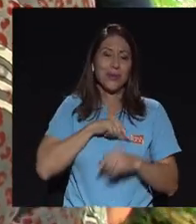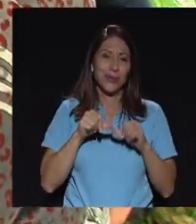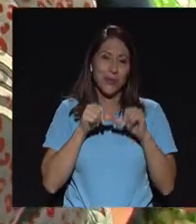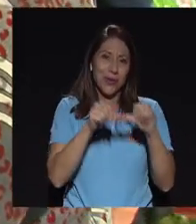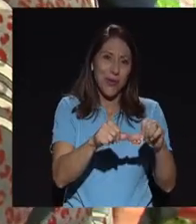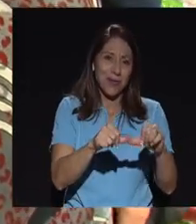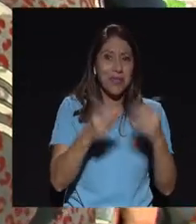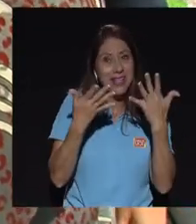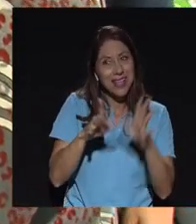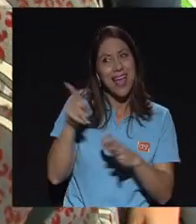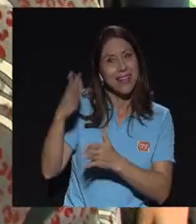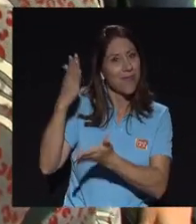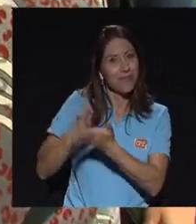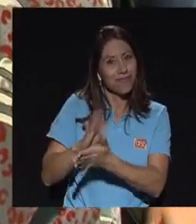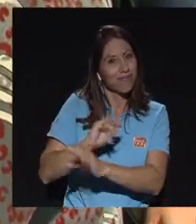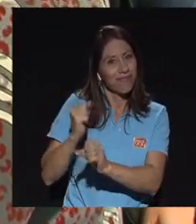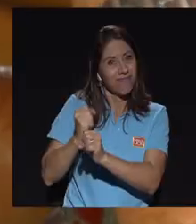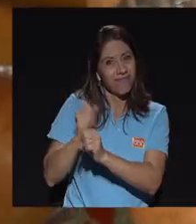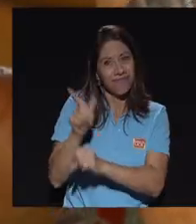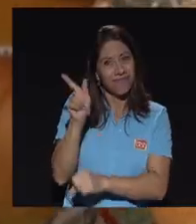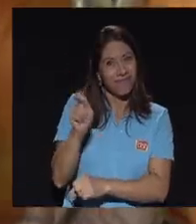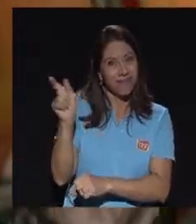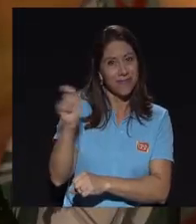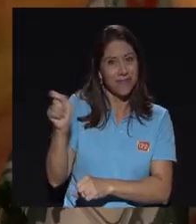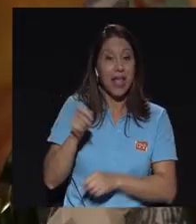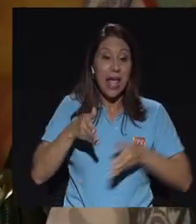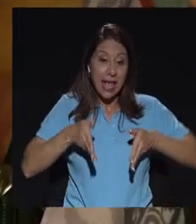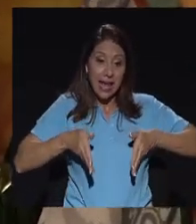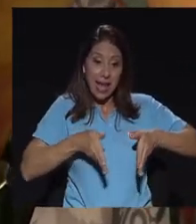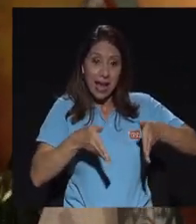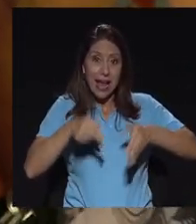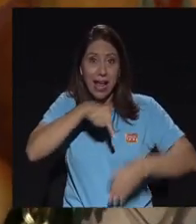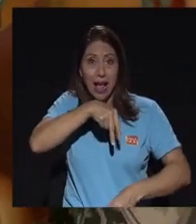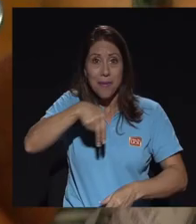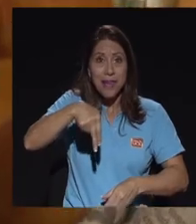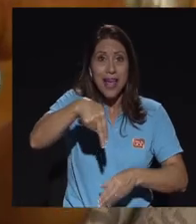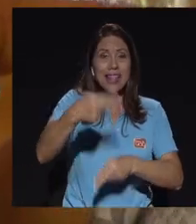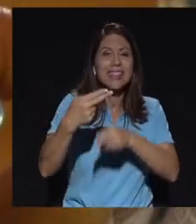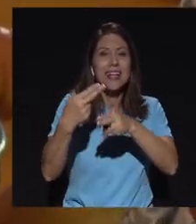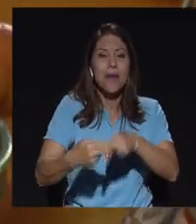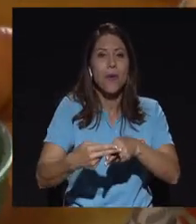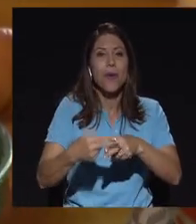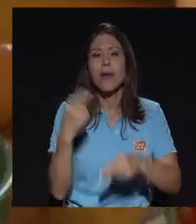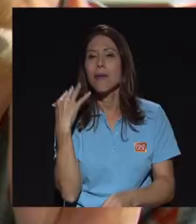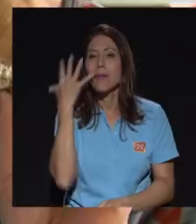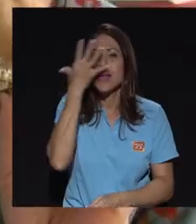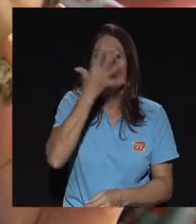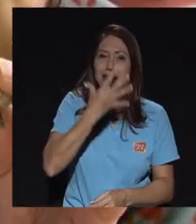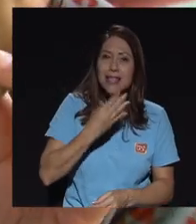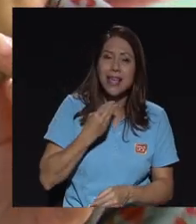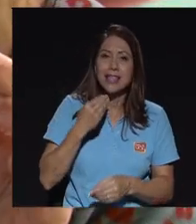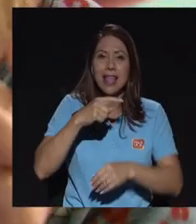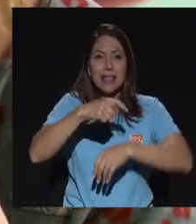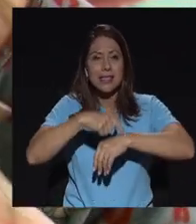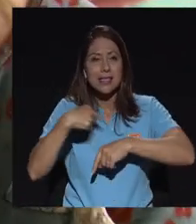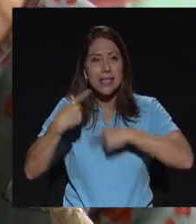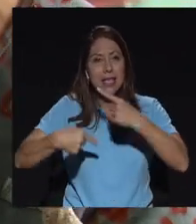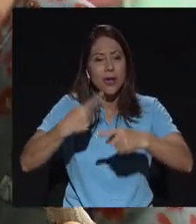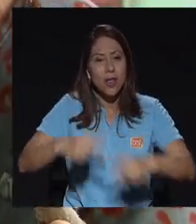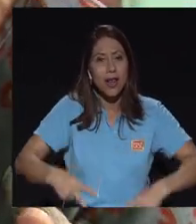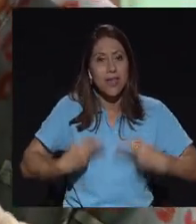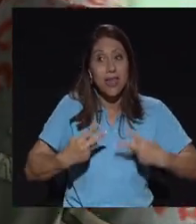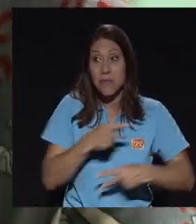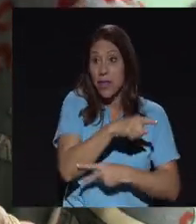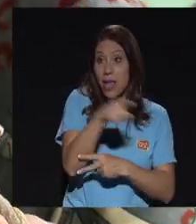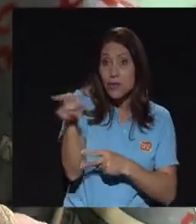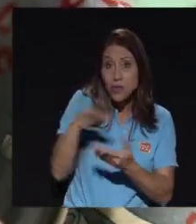ella ya está jubilada. A la caminata se le llamó la belleza del ciclo de la vida. Los asistentes aprendieron sobre